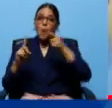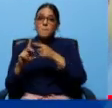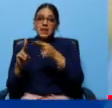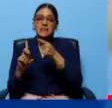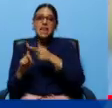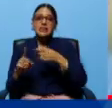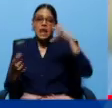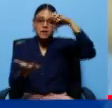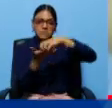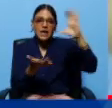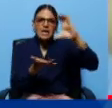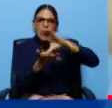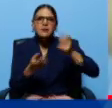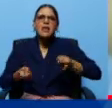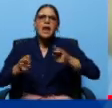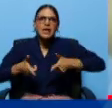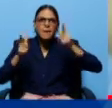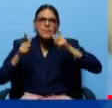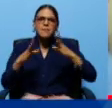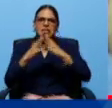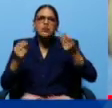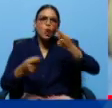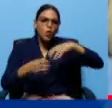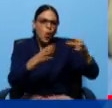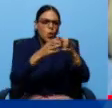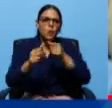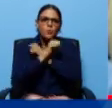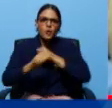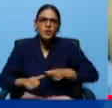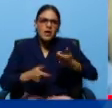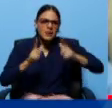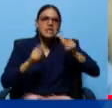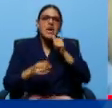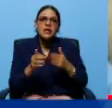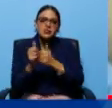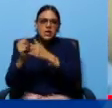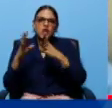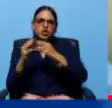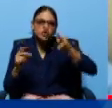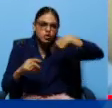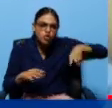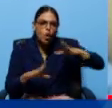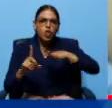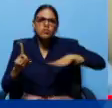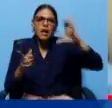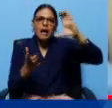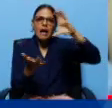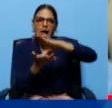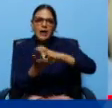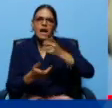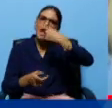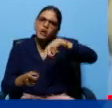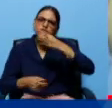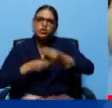la región capital que hizo posible esto con las bricomiles, que están bajo su dirección en esta jurisdicción. Ha